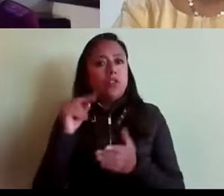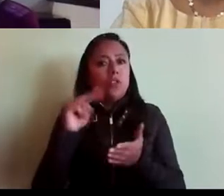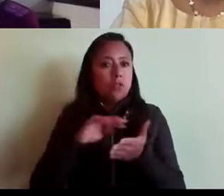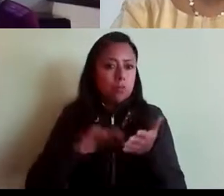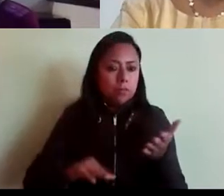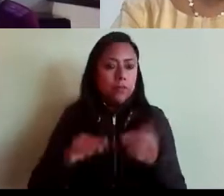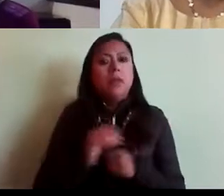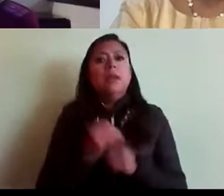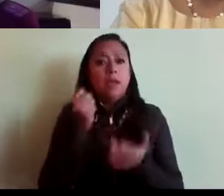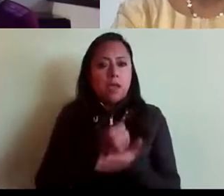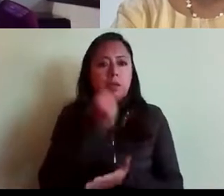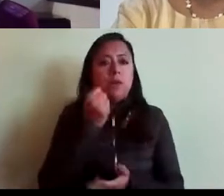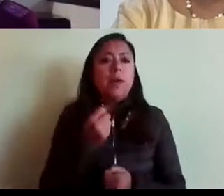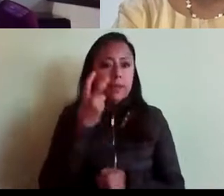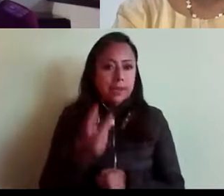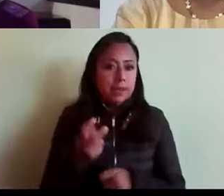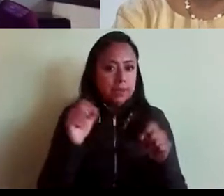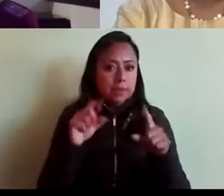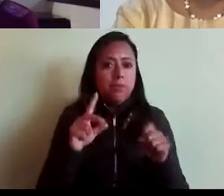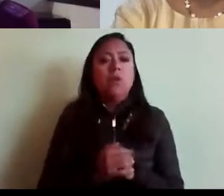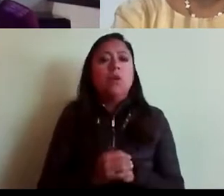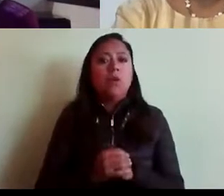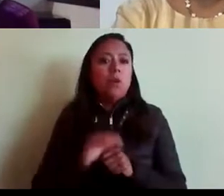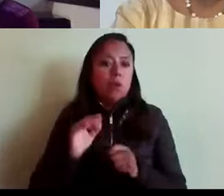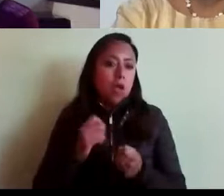aprobar el orden del día, sírvanse a manifestarlo de viva voz.